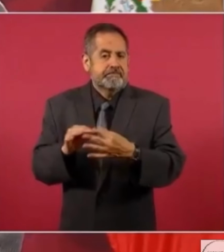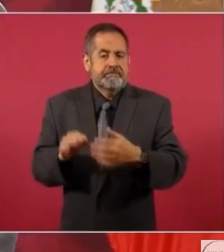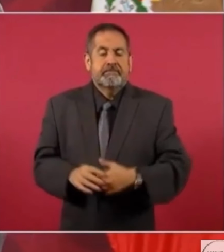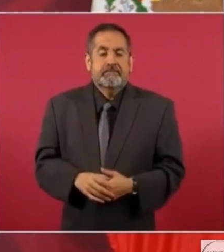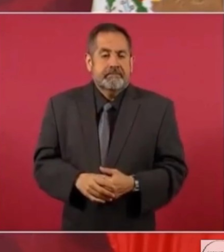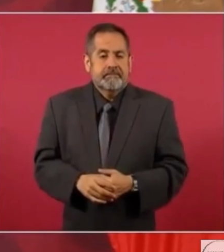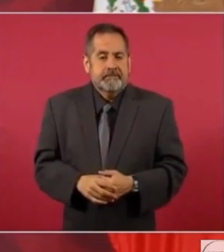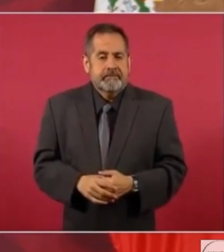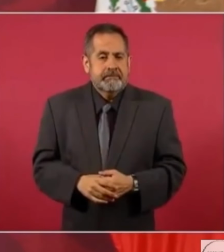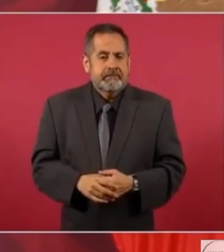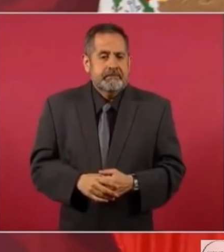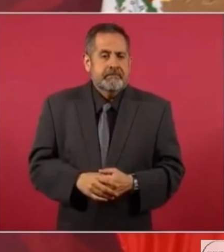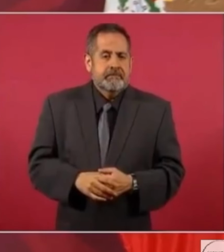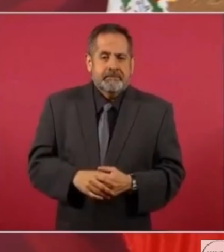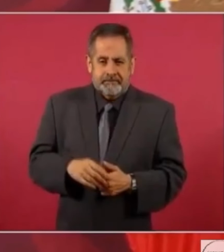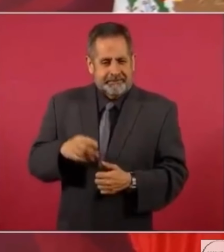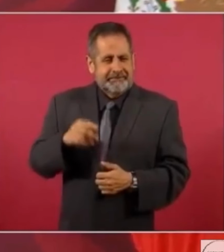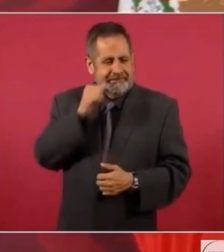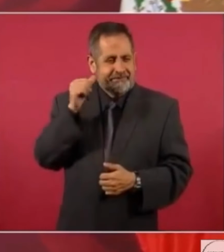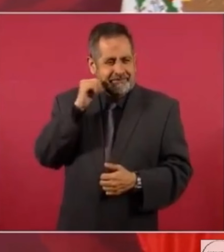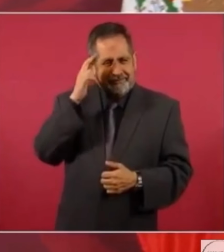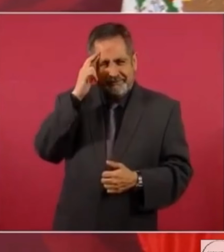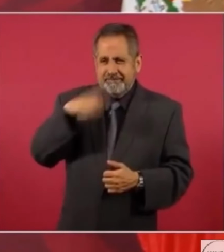de la revolución de las conciencias,